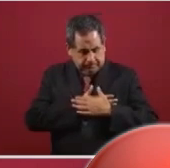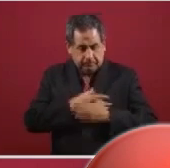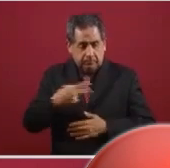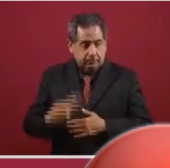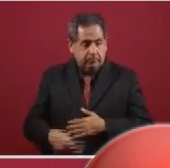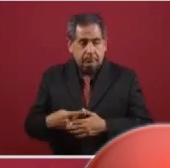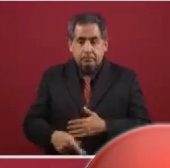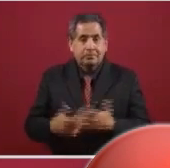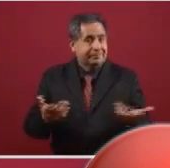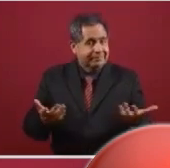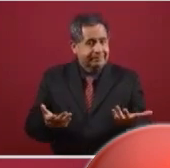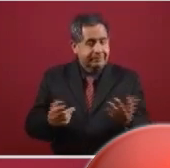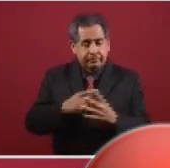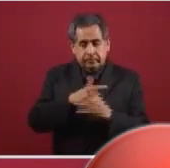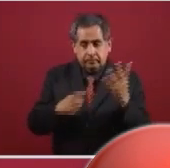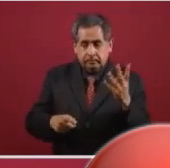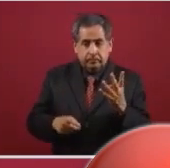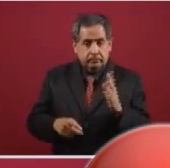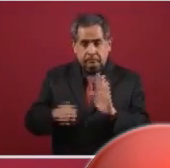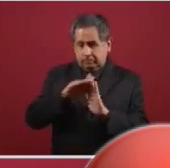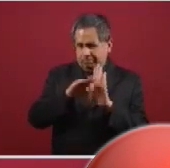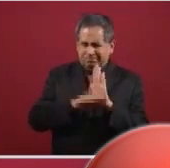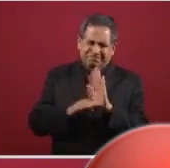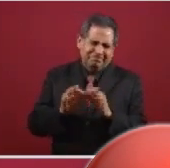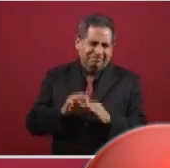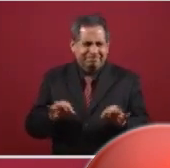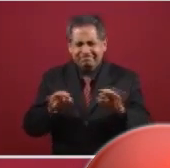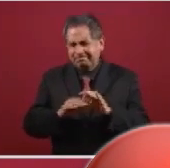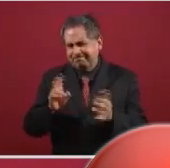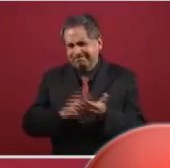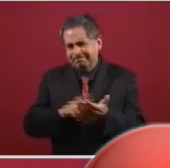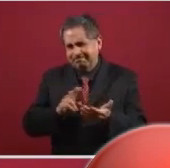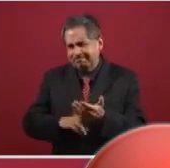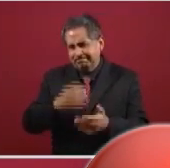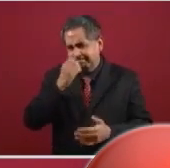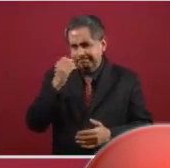Es un texto de primera.